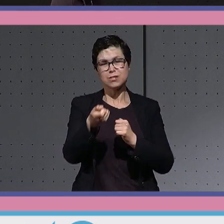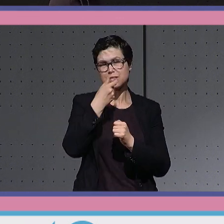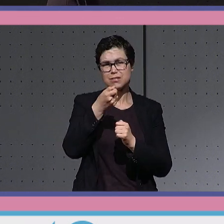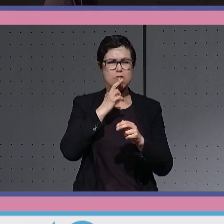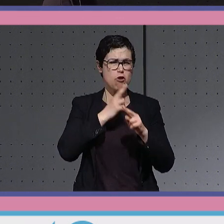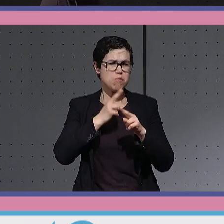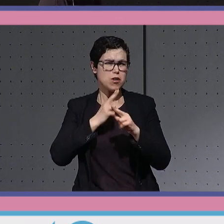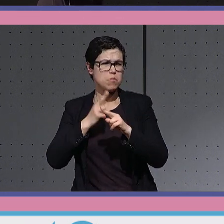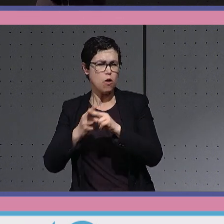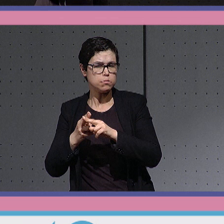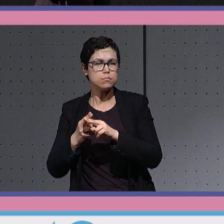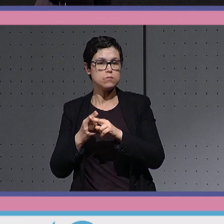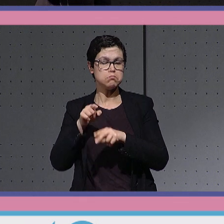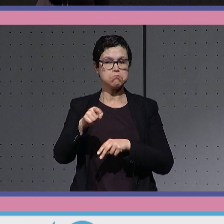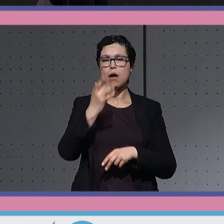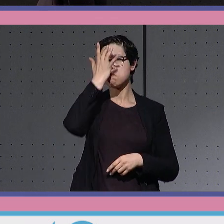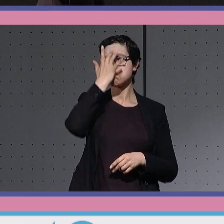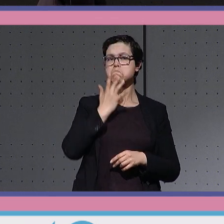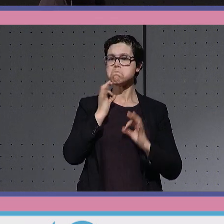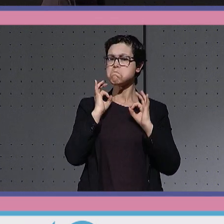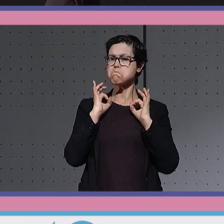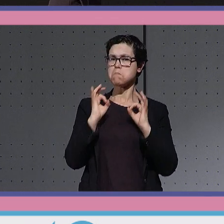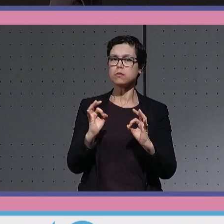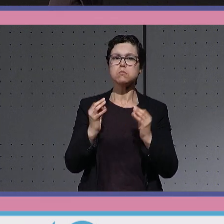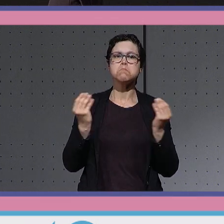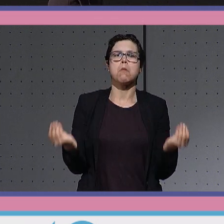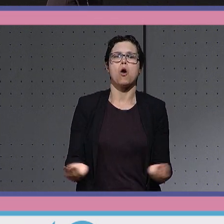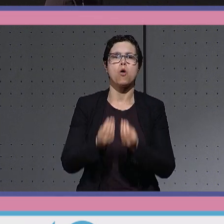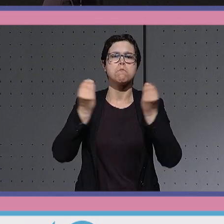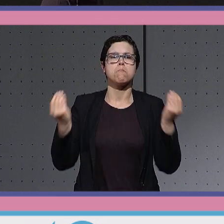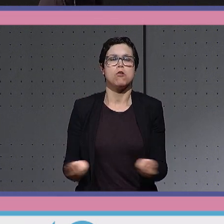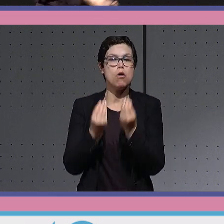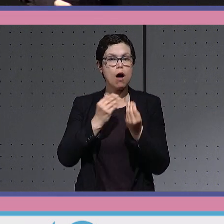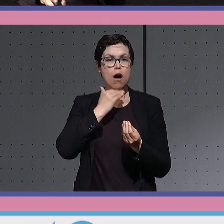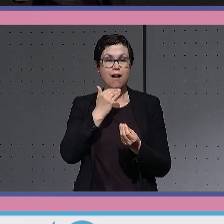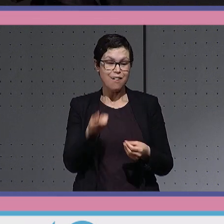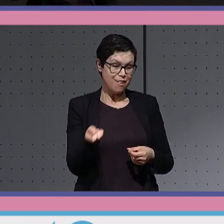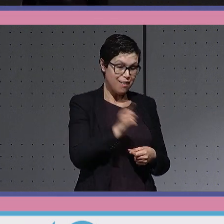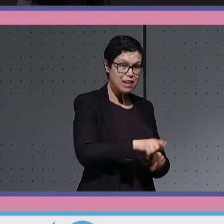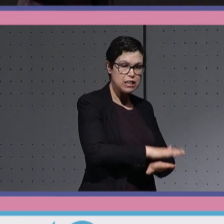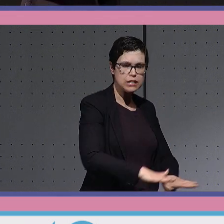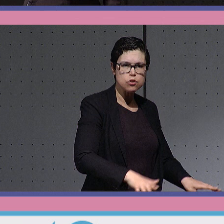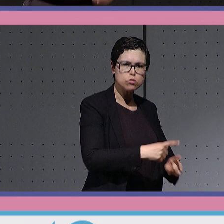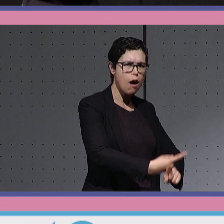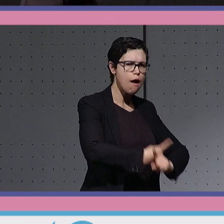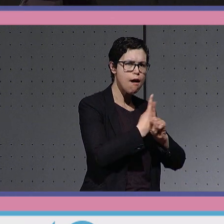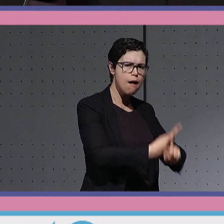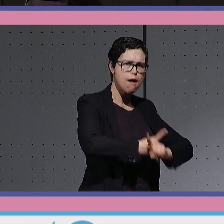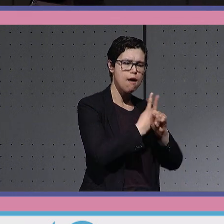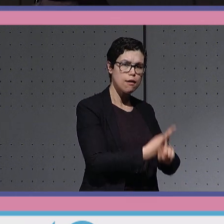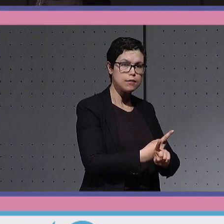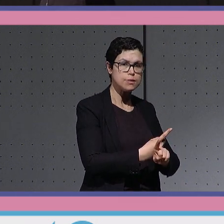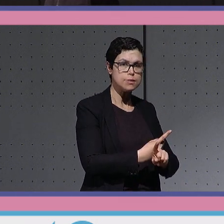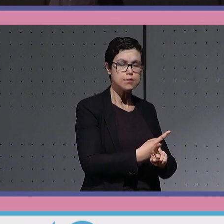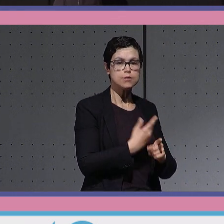tipo, tienen buen perfil, van bien, hay algo de mejoría. Con los niños la cosa no va tan bien. Y esto pues también es parecido a lo que nos